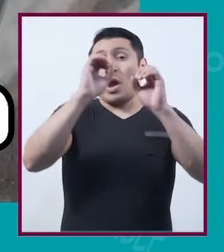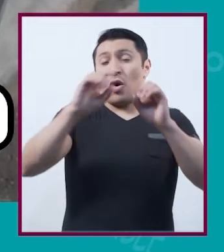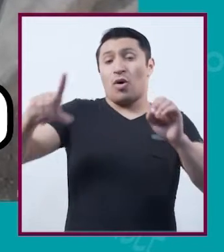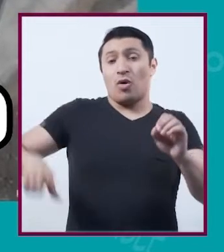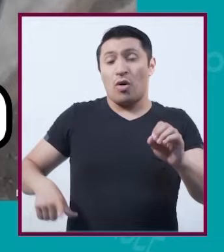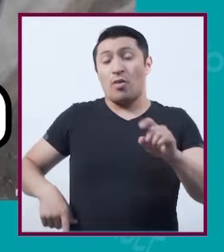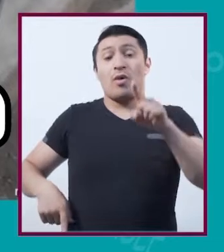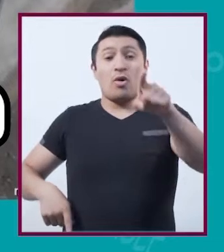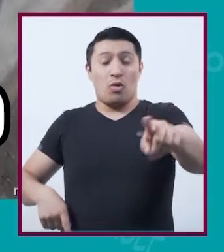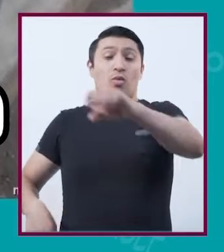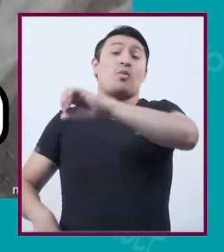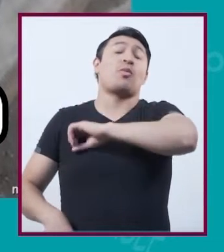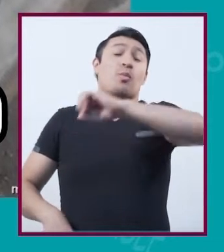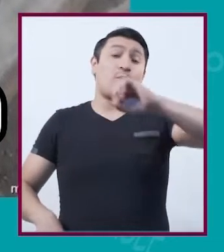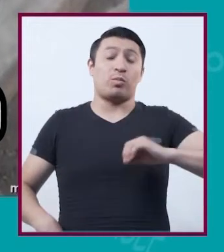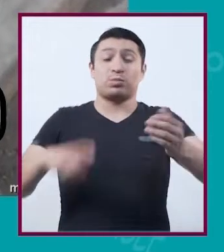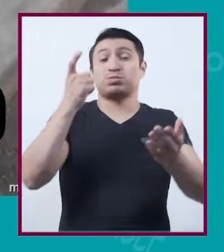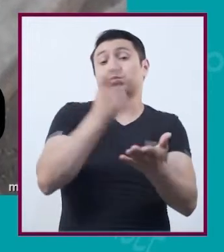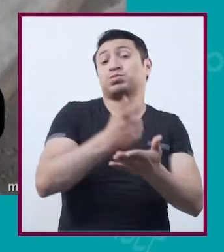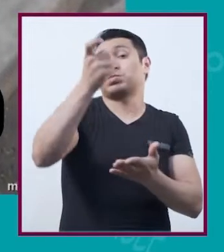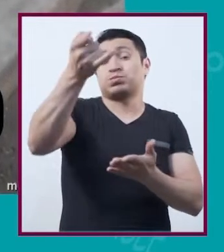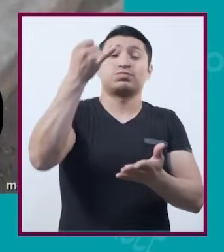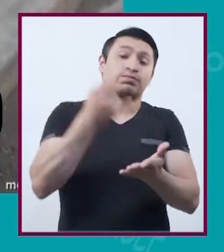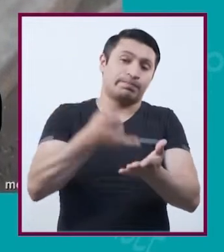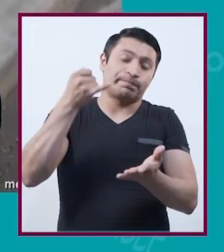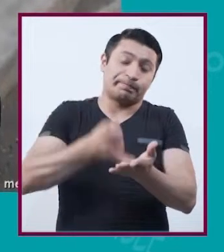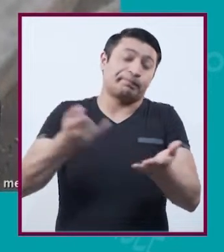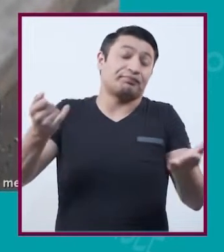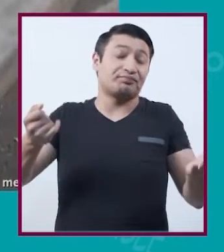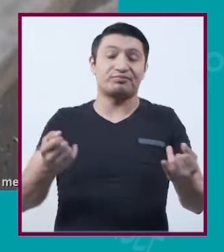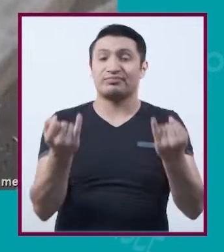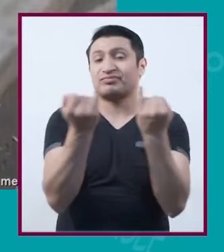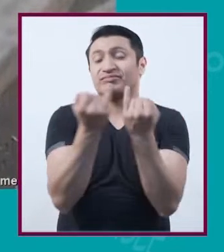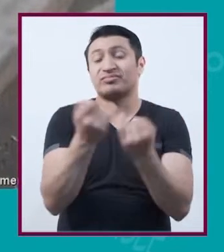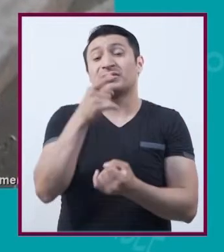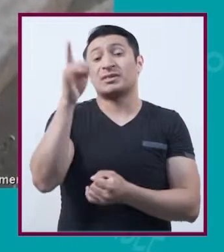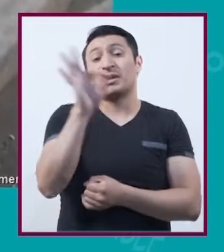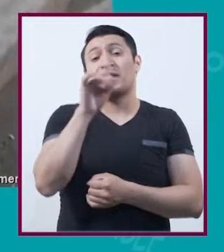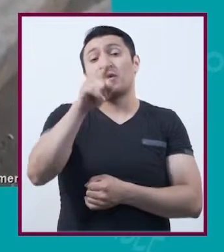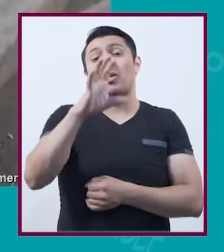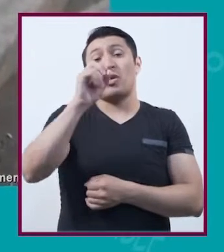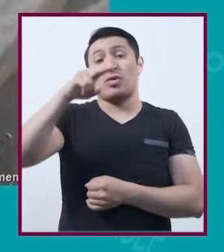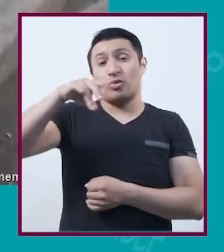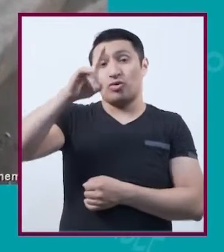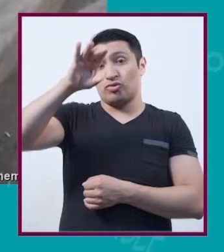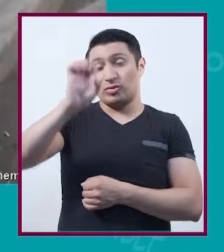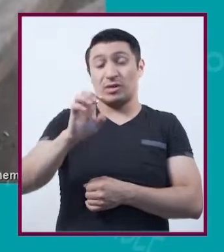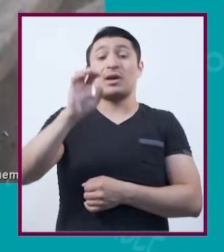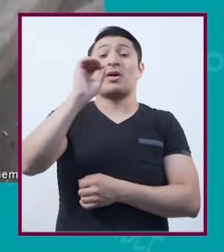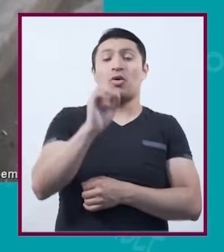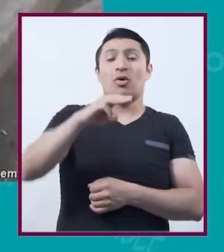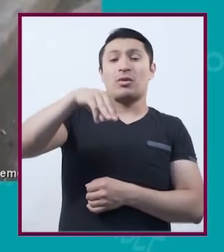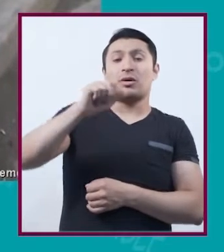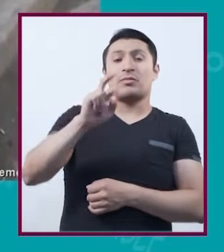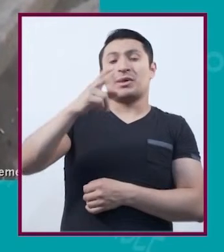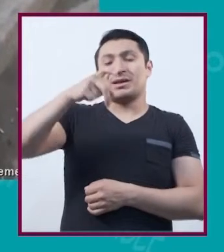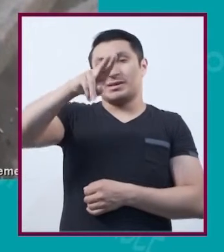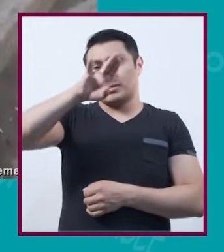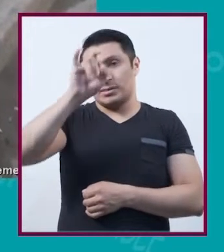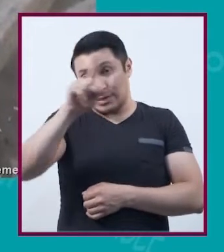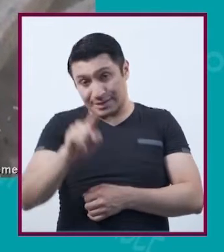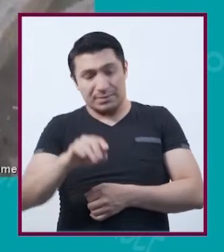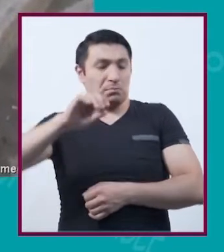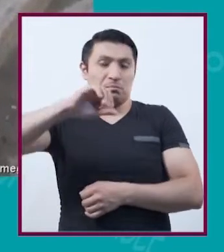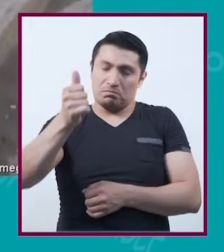O sea que si te nombraban virrey o gobernador, estabas obligado a pagar tal impuesto. Lo mismo si te hacían conde